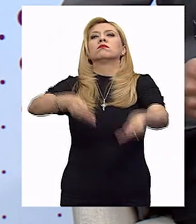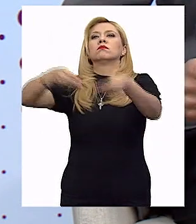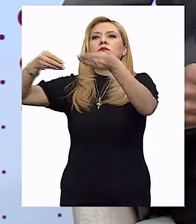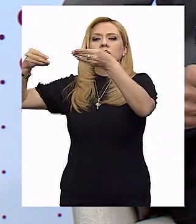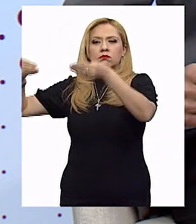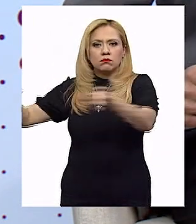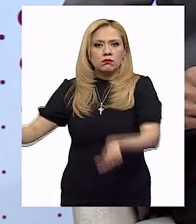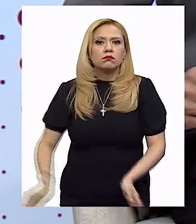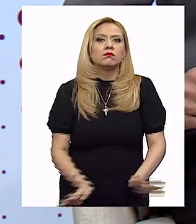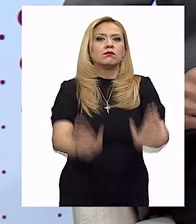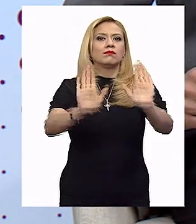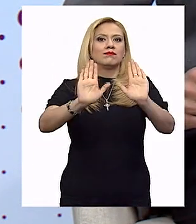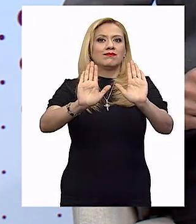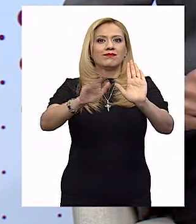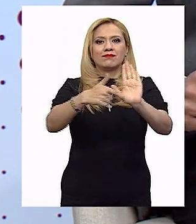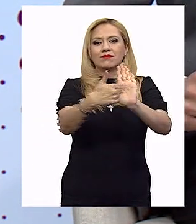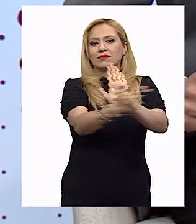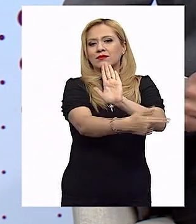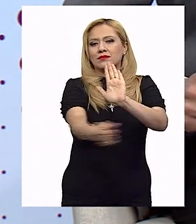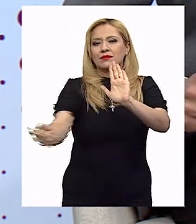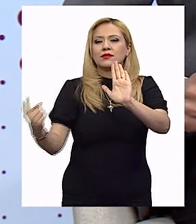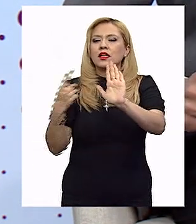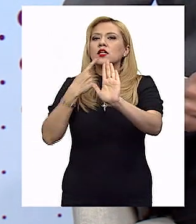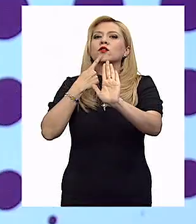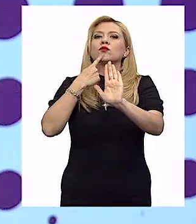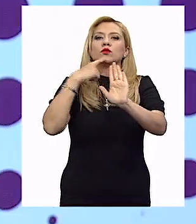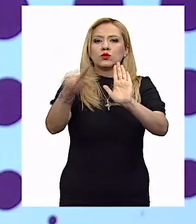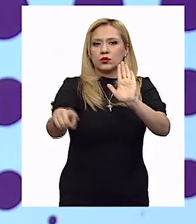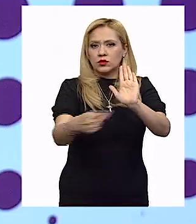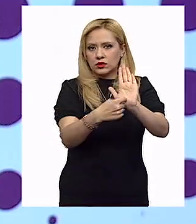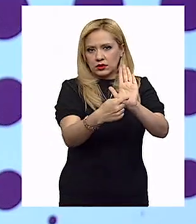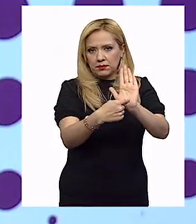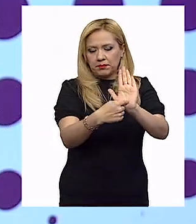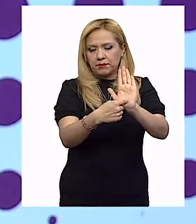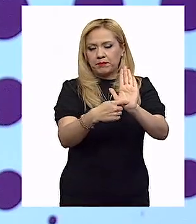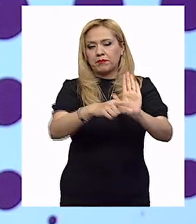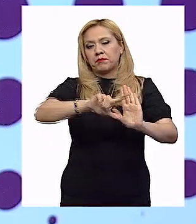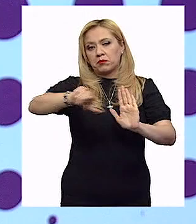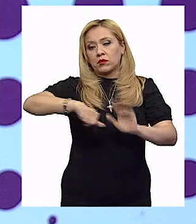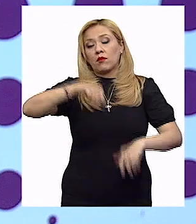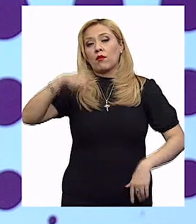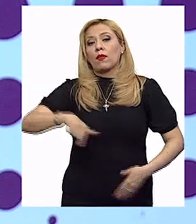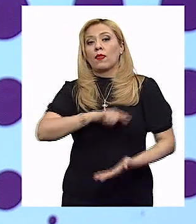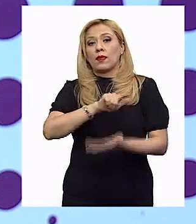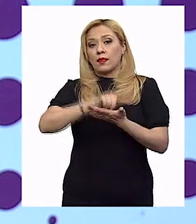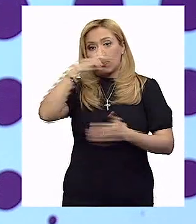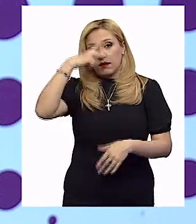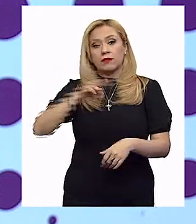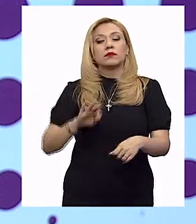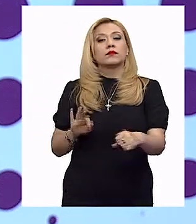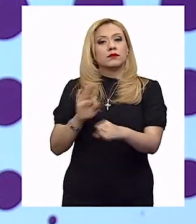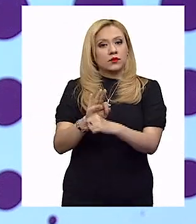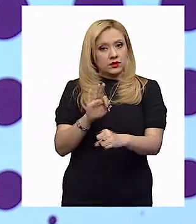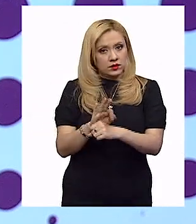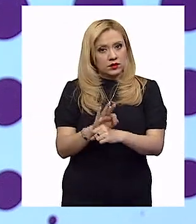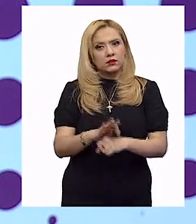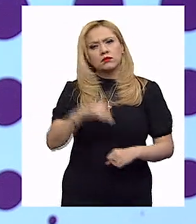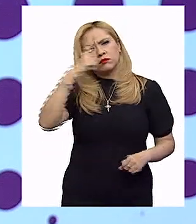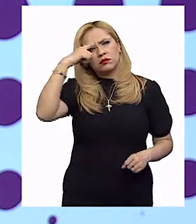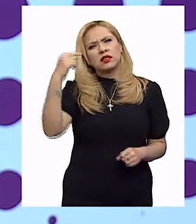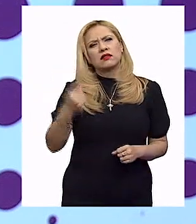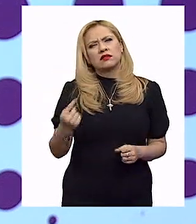luz pública y poder denunciarlos. Enseguida también el derecho mexicano los protege y las protege para